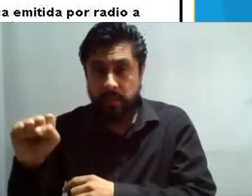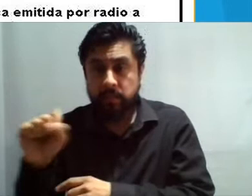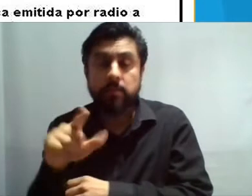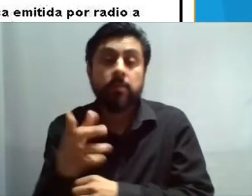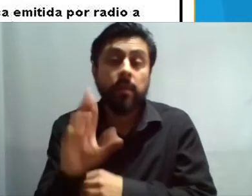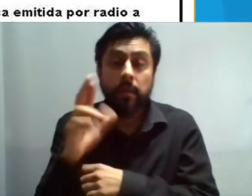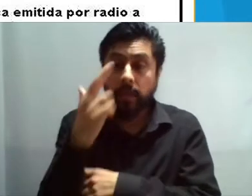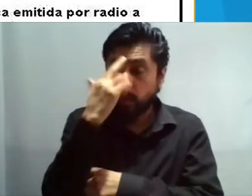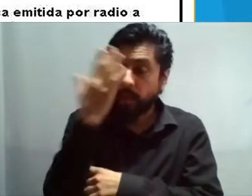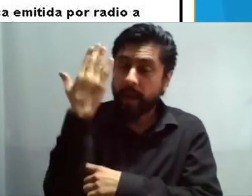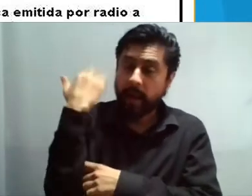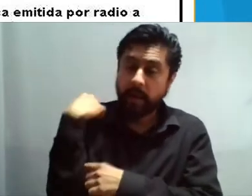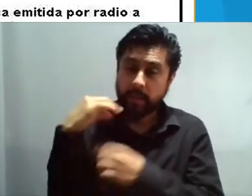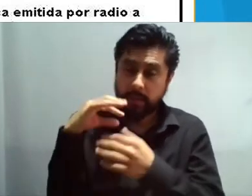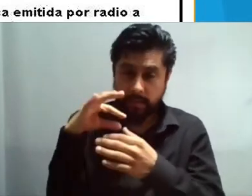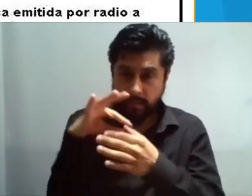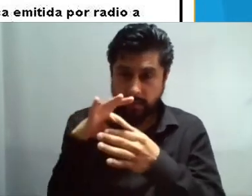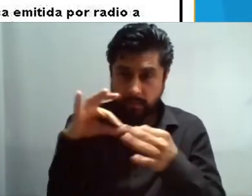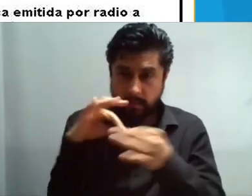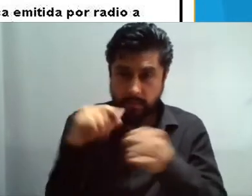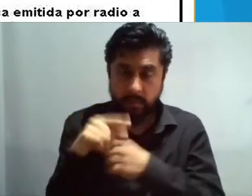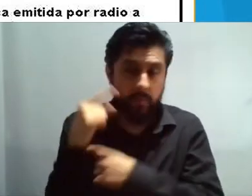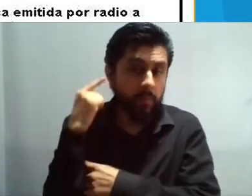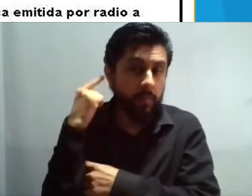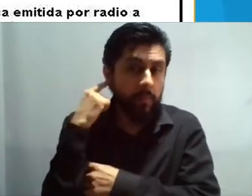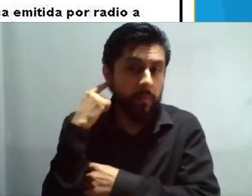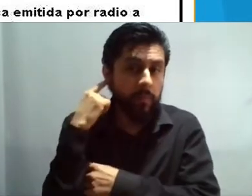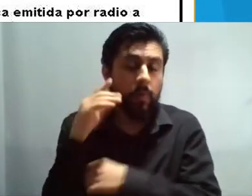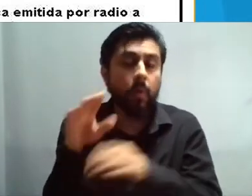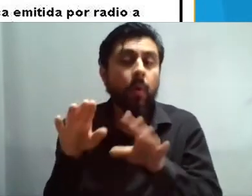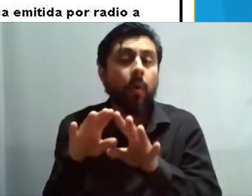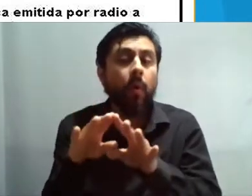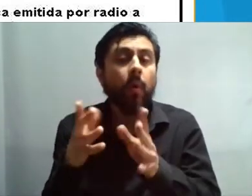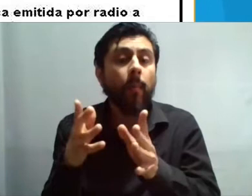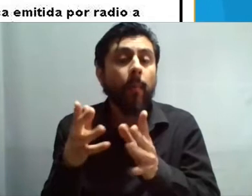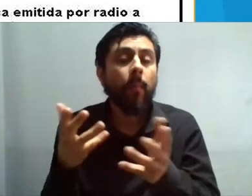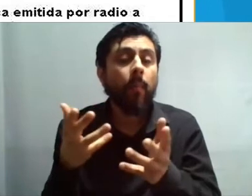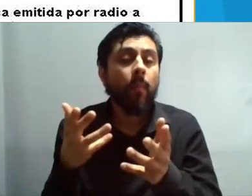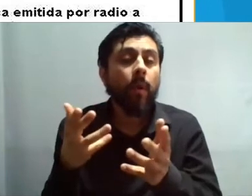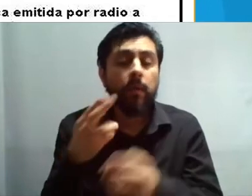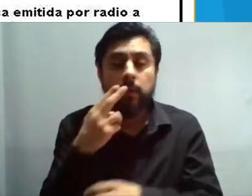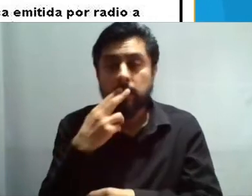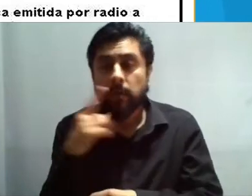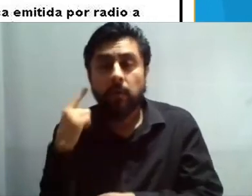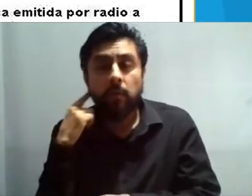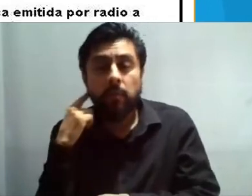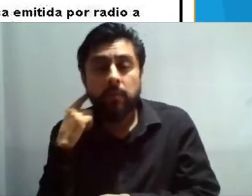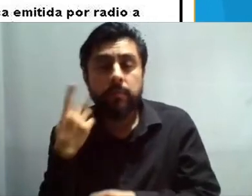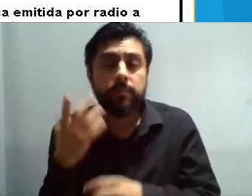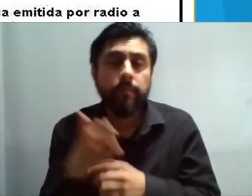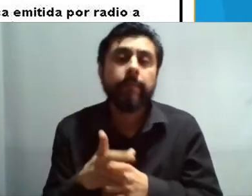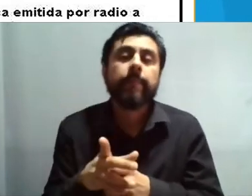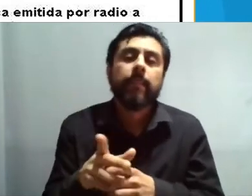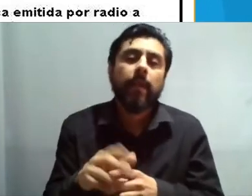plática. Nuestro oído funciona en relación a un